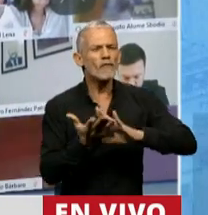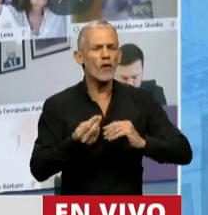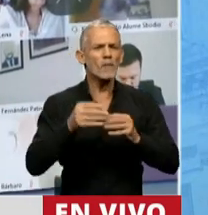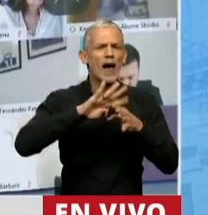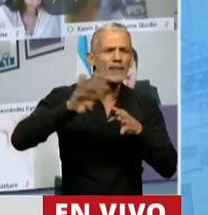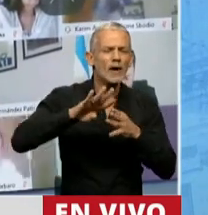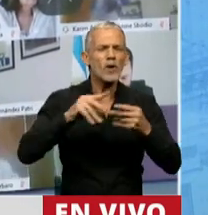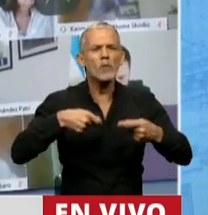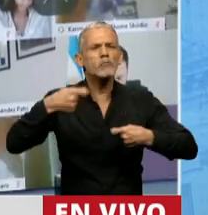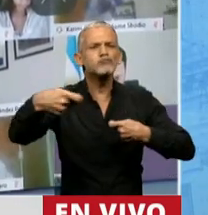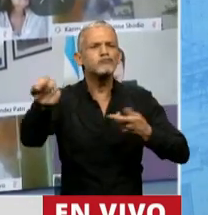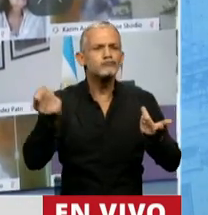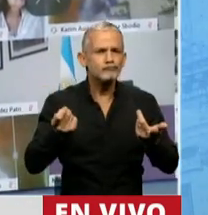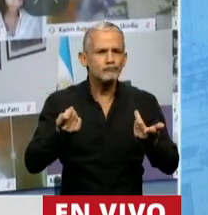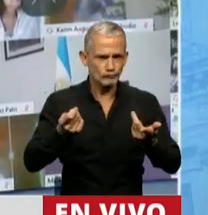las